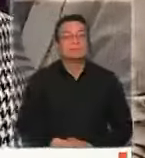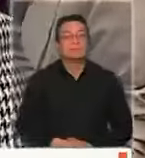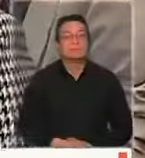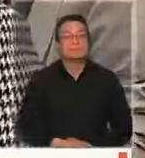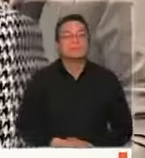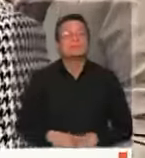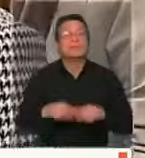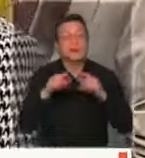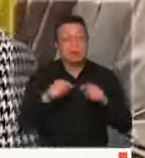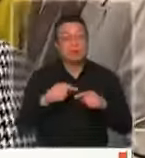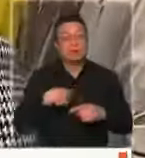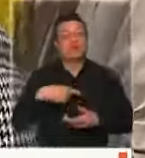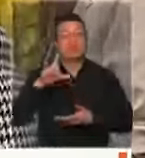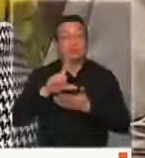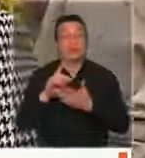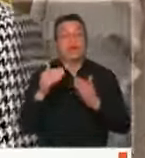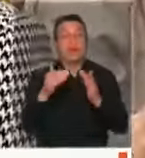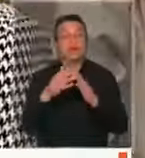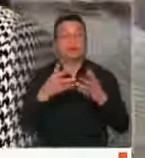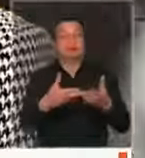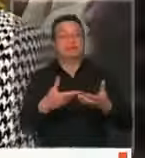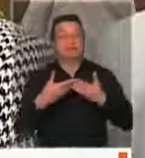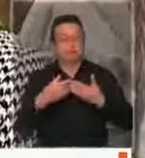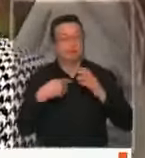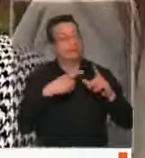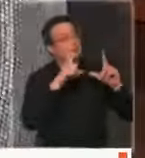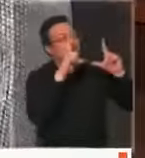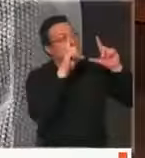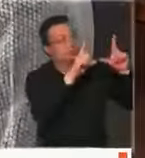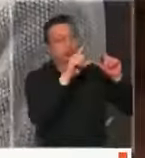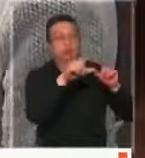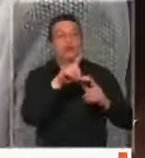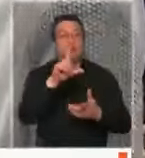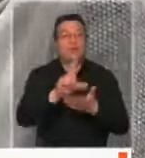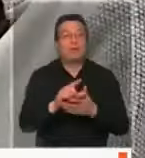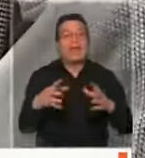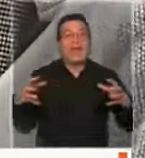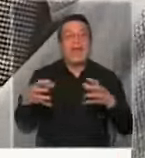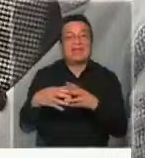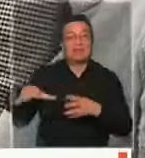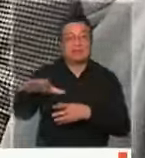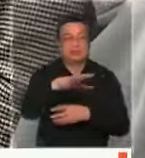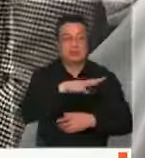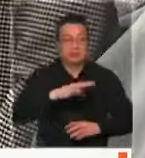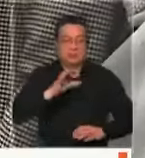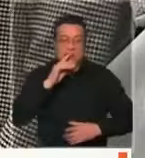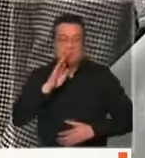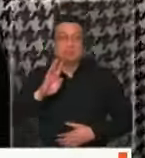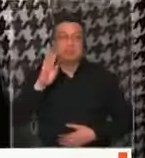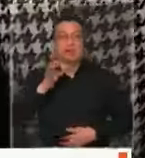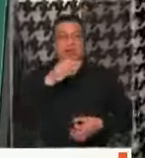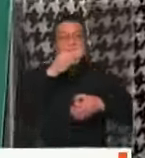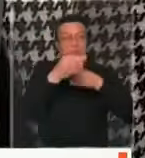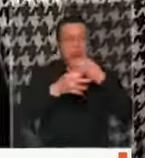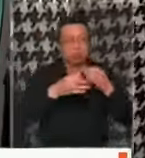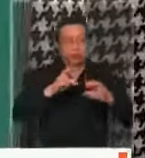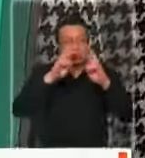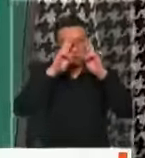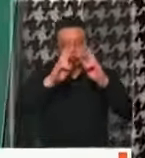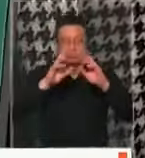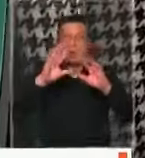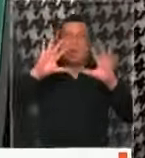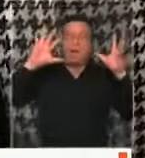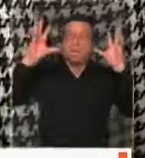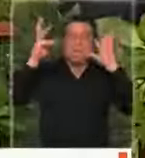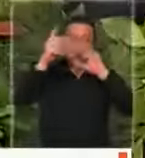Va a tener un espacio en mi casa, sin lugar a dudas, va a estar puesto ahí en un lugar. Todo un equipo comprometido para no solo hablar de sustentabilidad, sino también